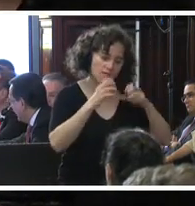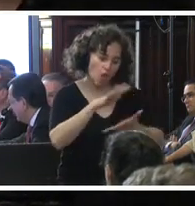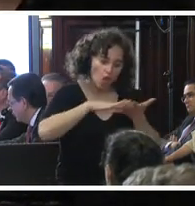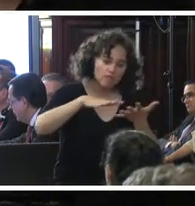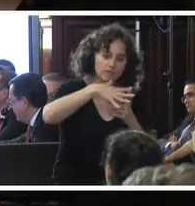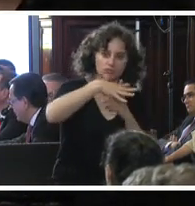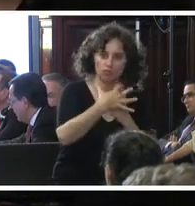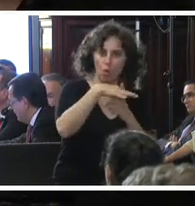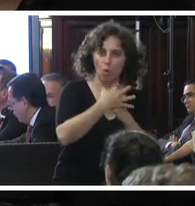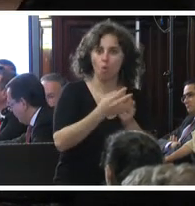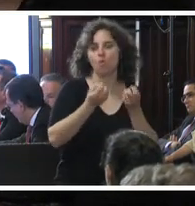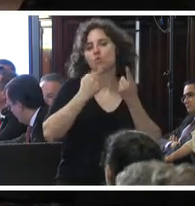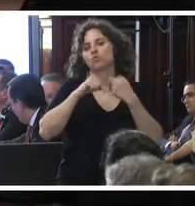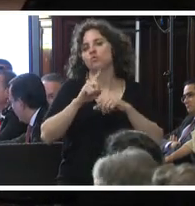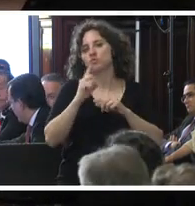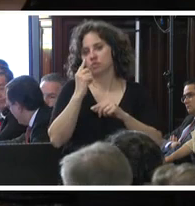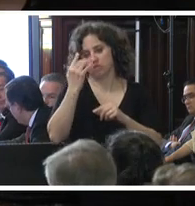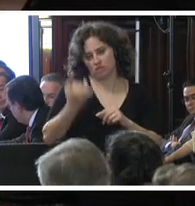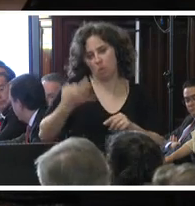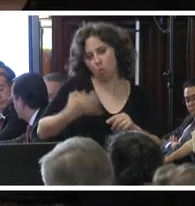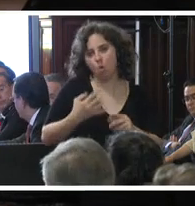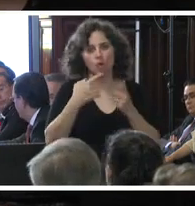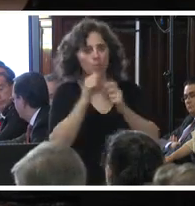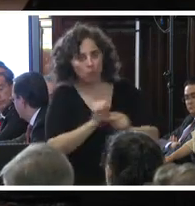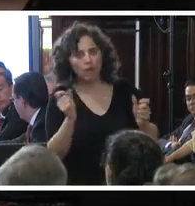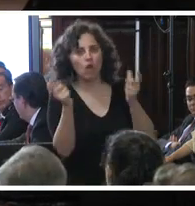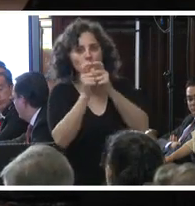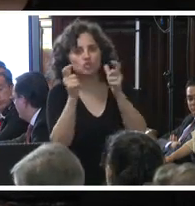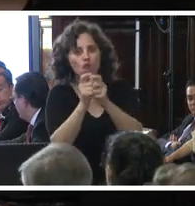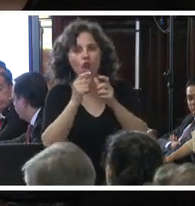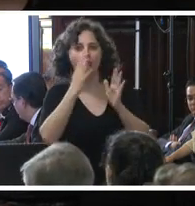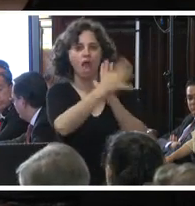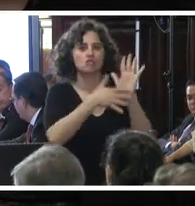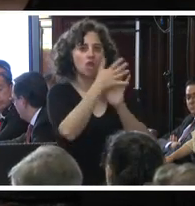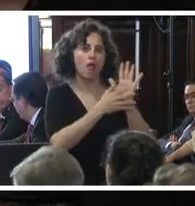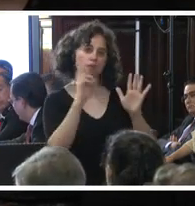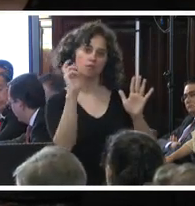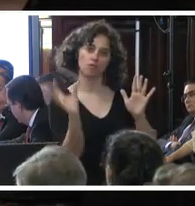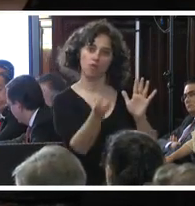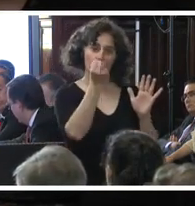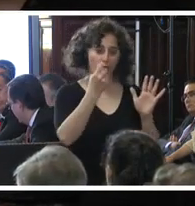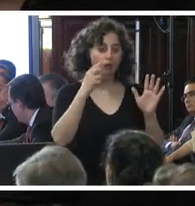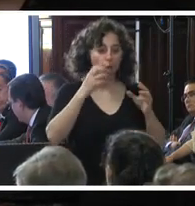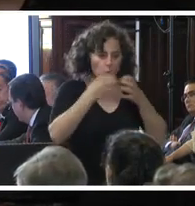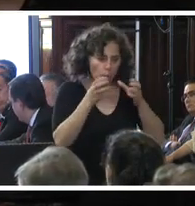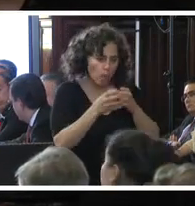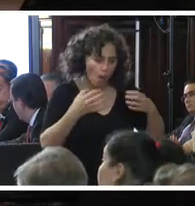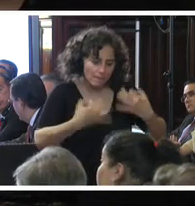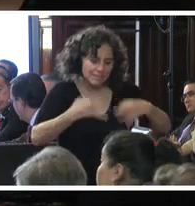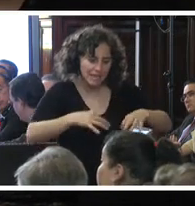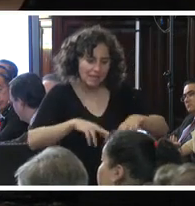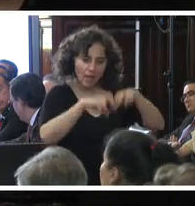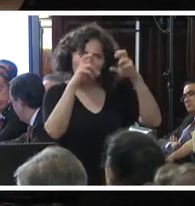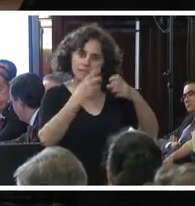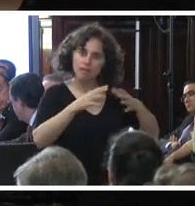Y tendremos, lo puedo asegurar, en la Comisión Nacional de Búsqueda, grupos especializados en análisis de contexto,